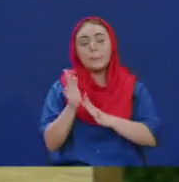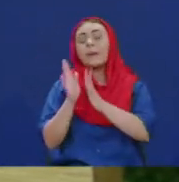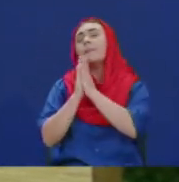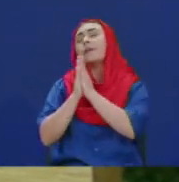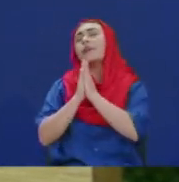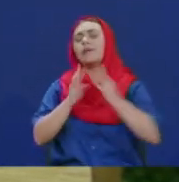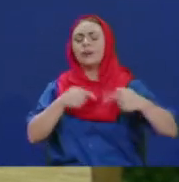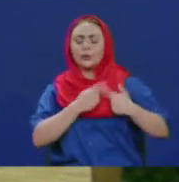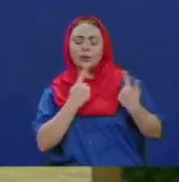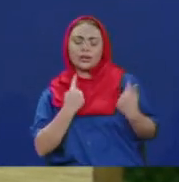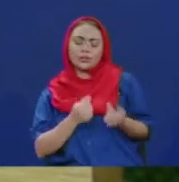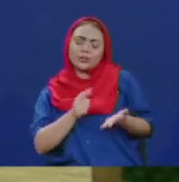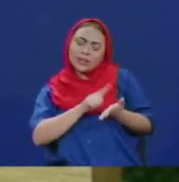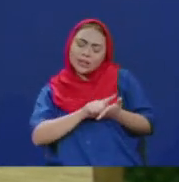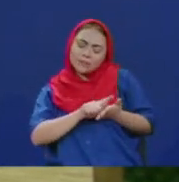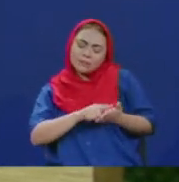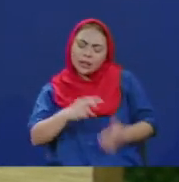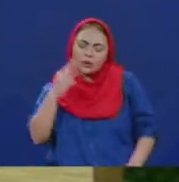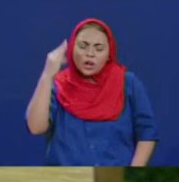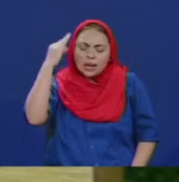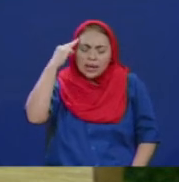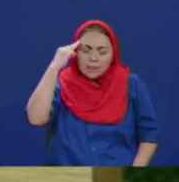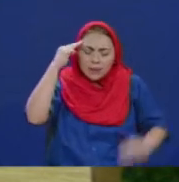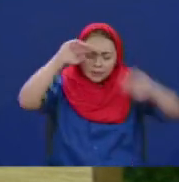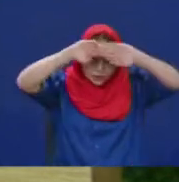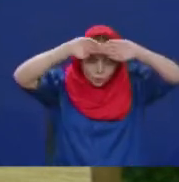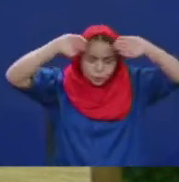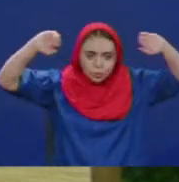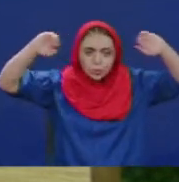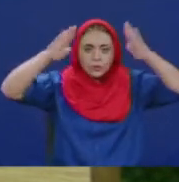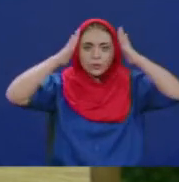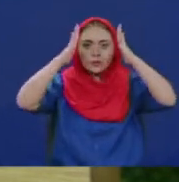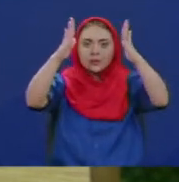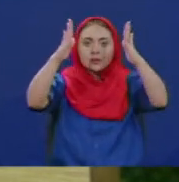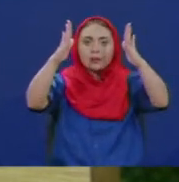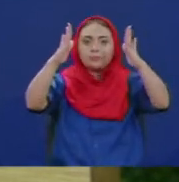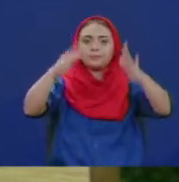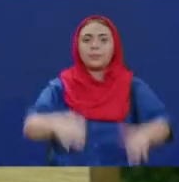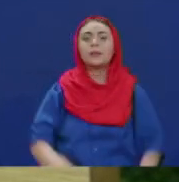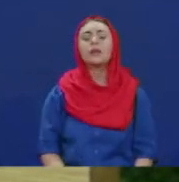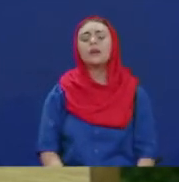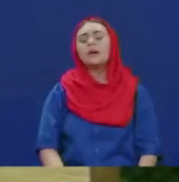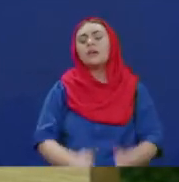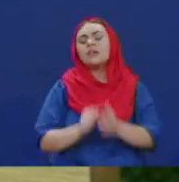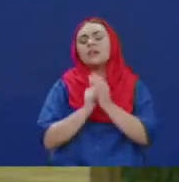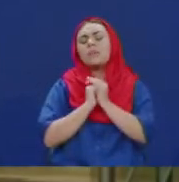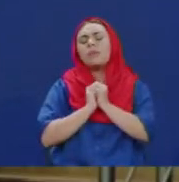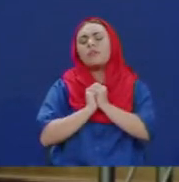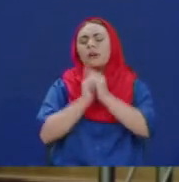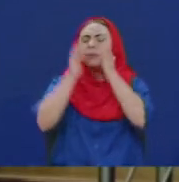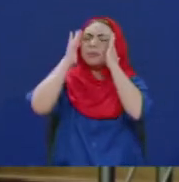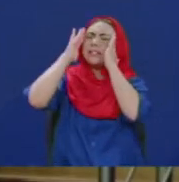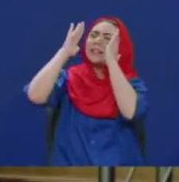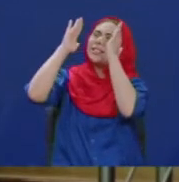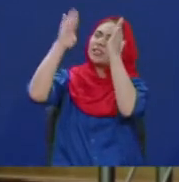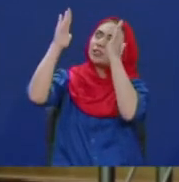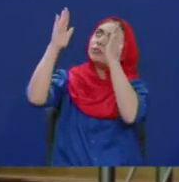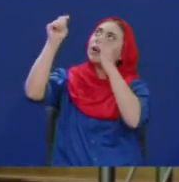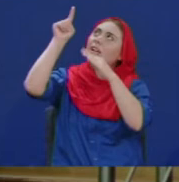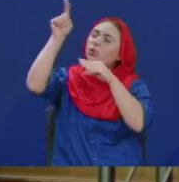corazón, nuestra mente, y desde ya nos exponemos delante de ti a tu palabra, Señor, para poder